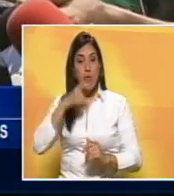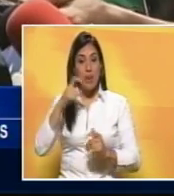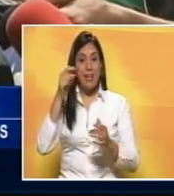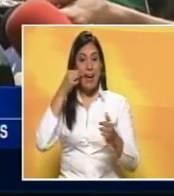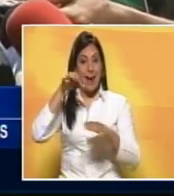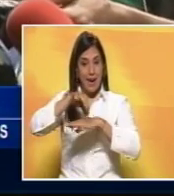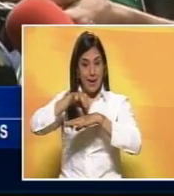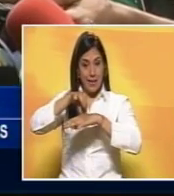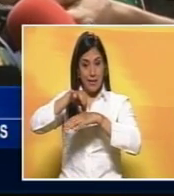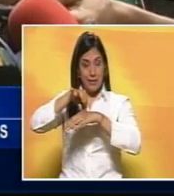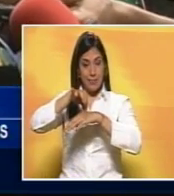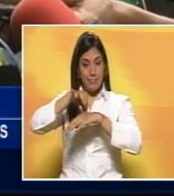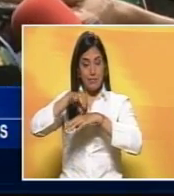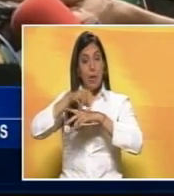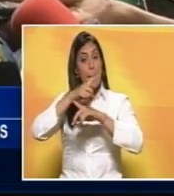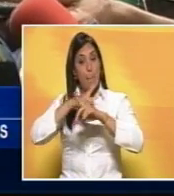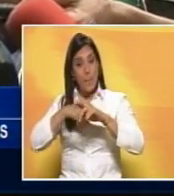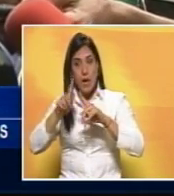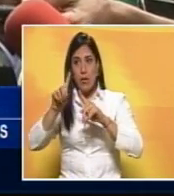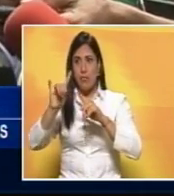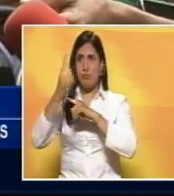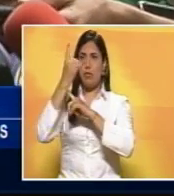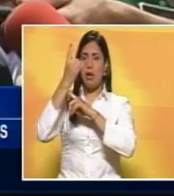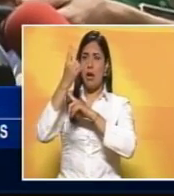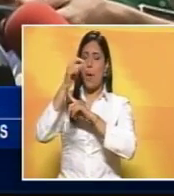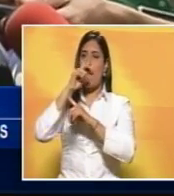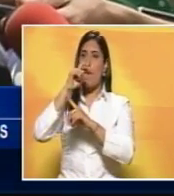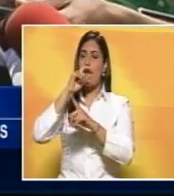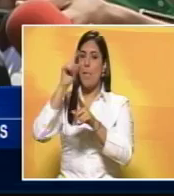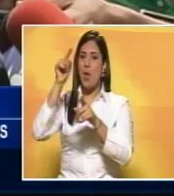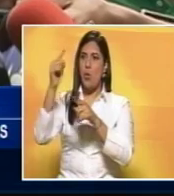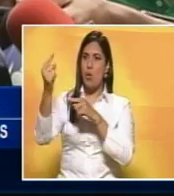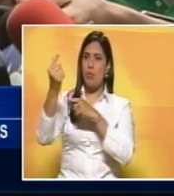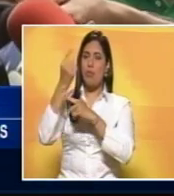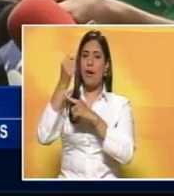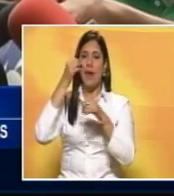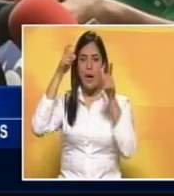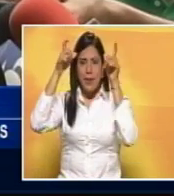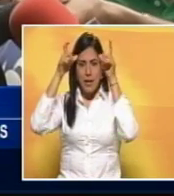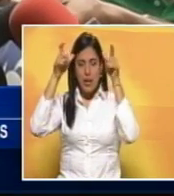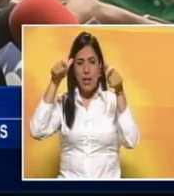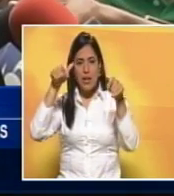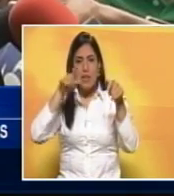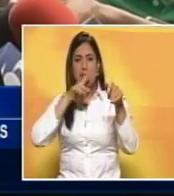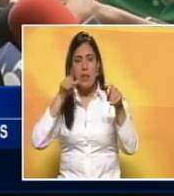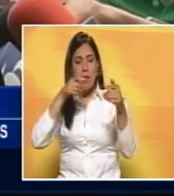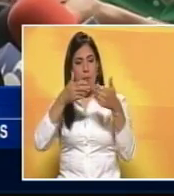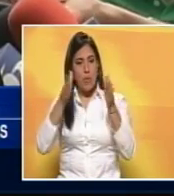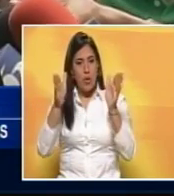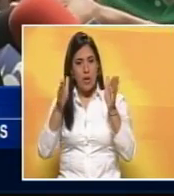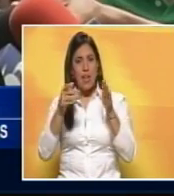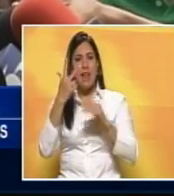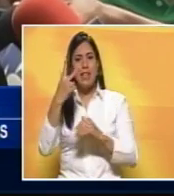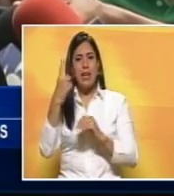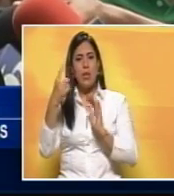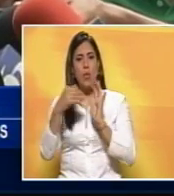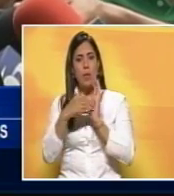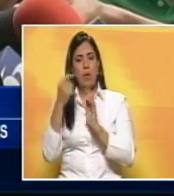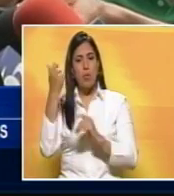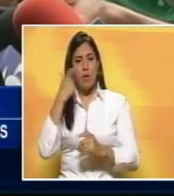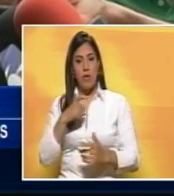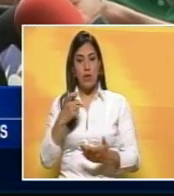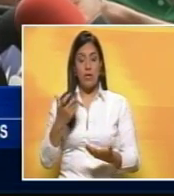bolívares. Pero se fijó un precio de la canal, de la res, entiéndase la canal, la res ya en puerta de carnicería a 31.000